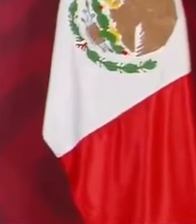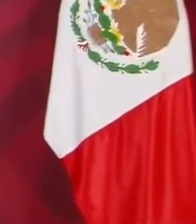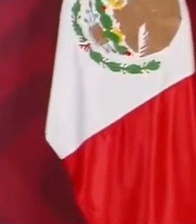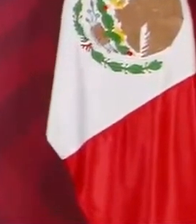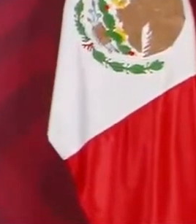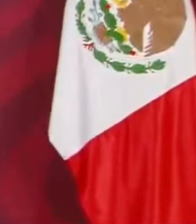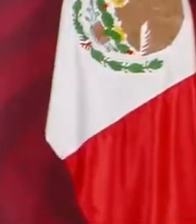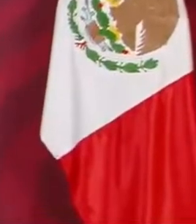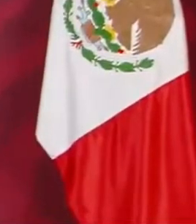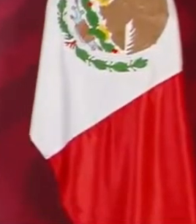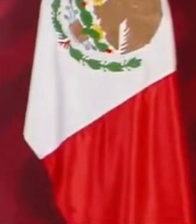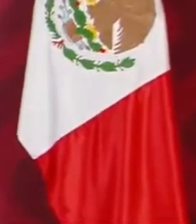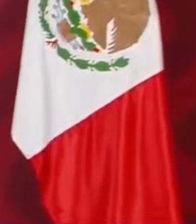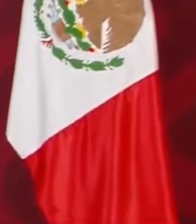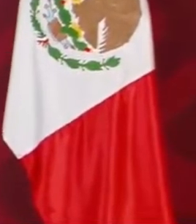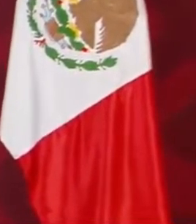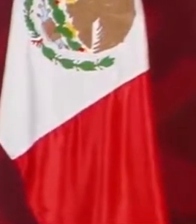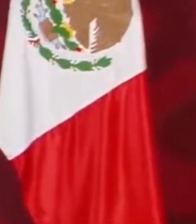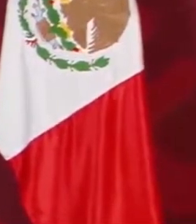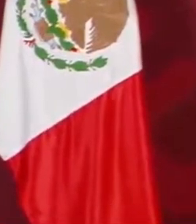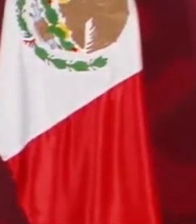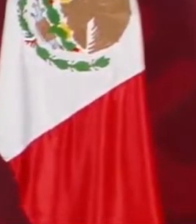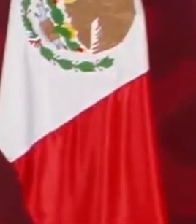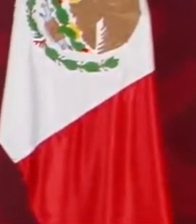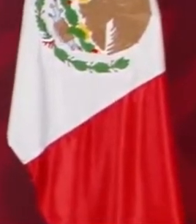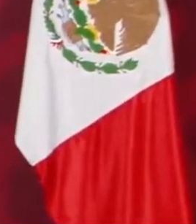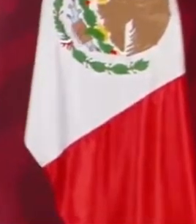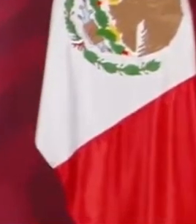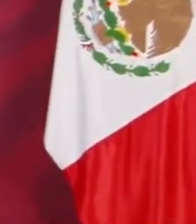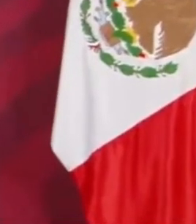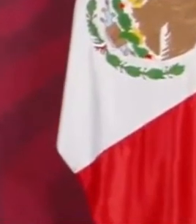y le iban a aplaudir